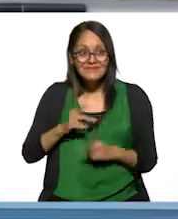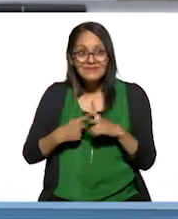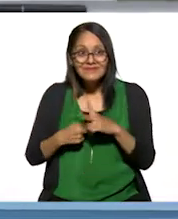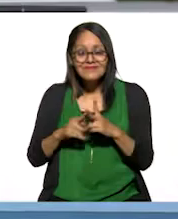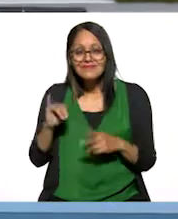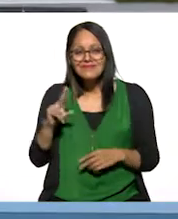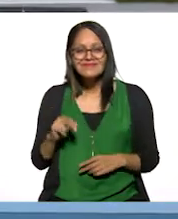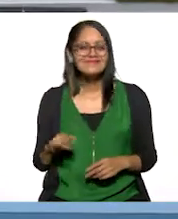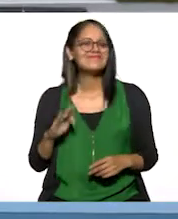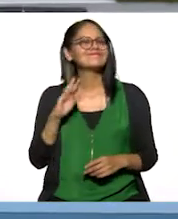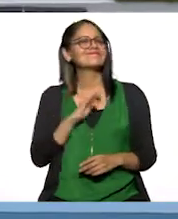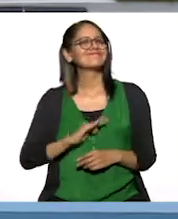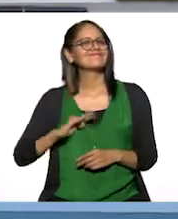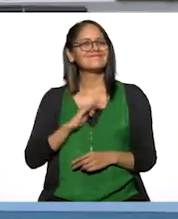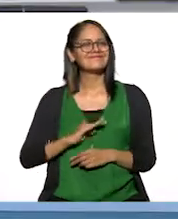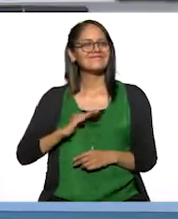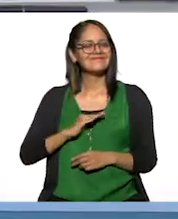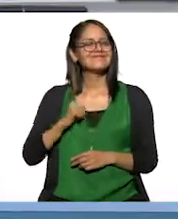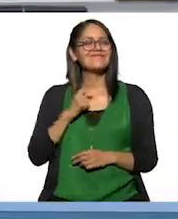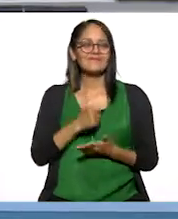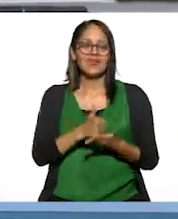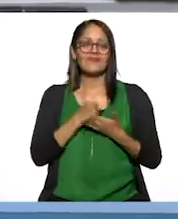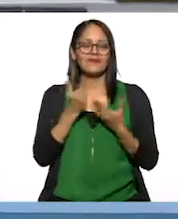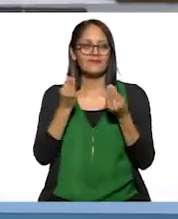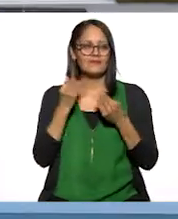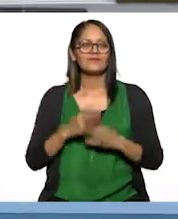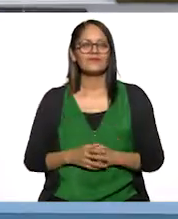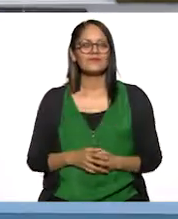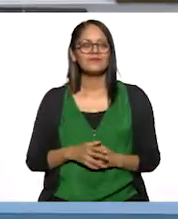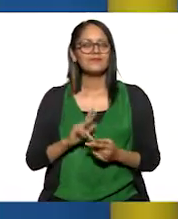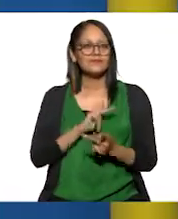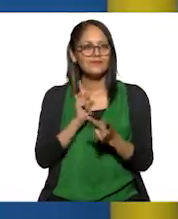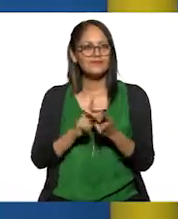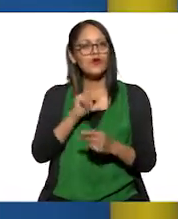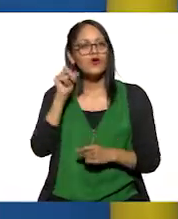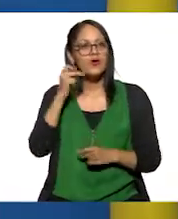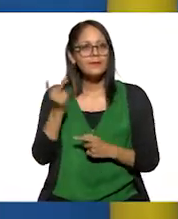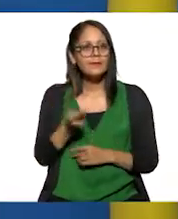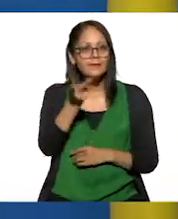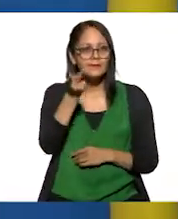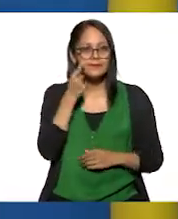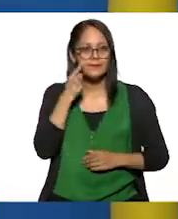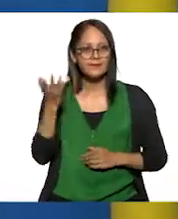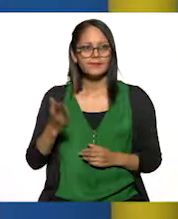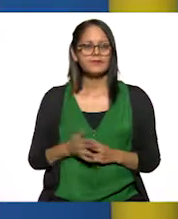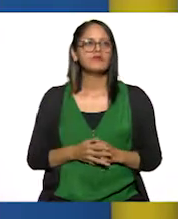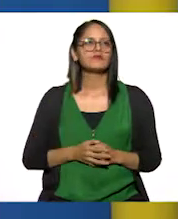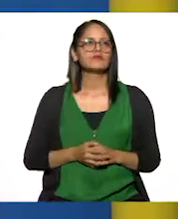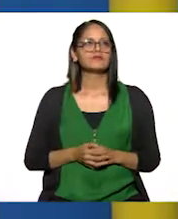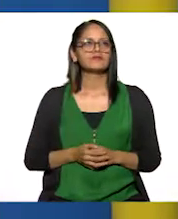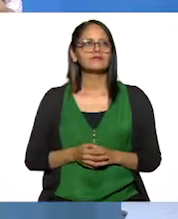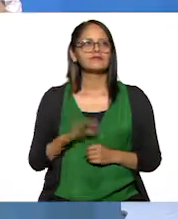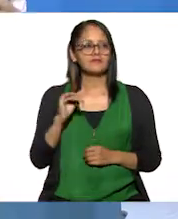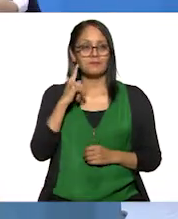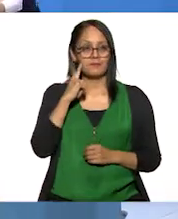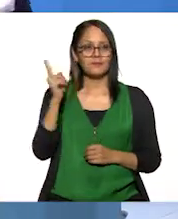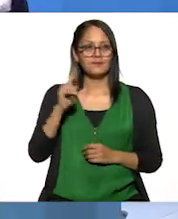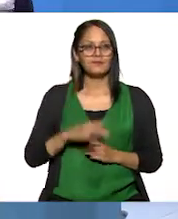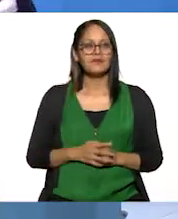o no? Felicísima, me ayuda mucho. Perfecto. Vamos con la siguiente pregunta. Sí. Fíjate